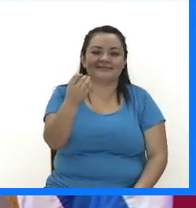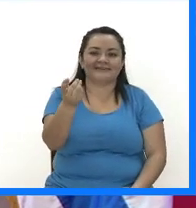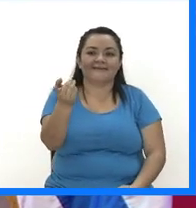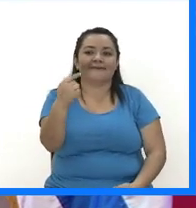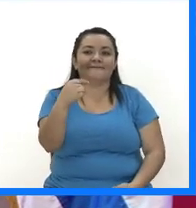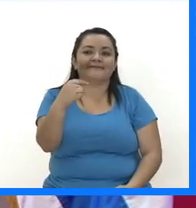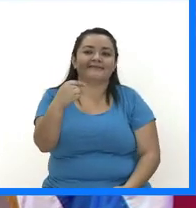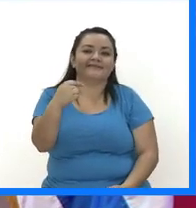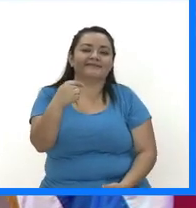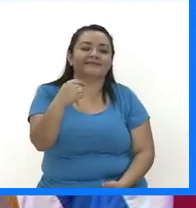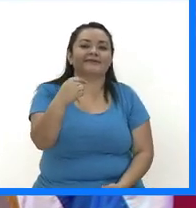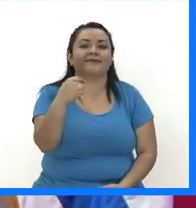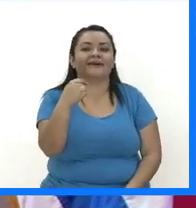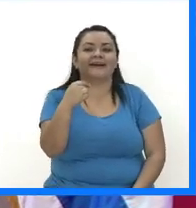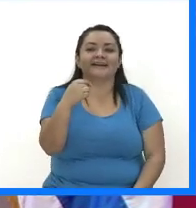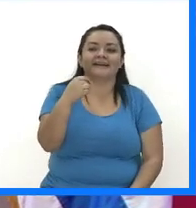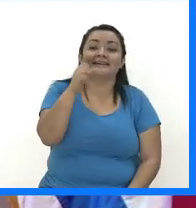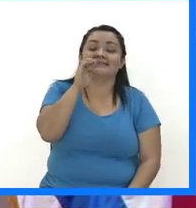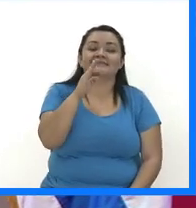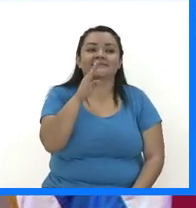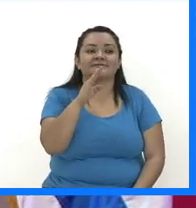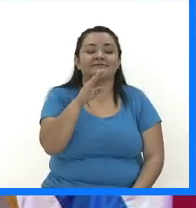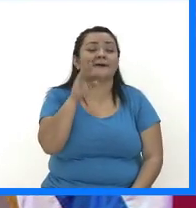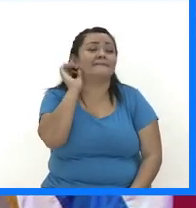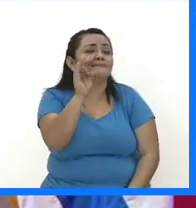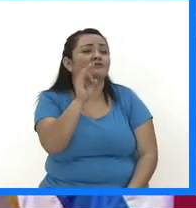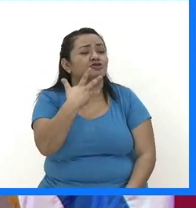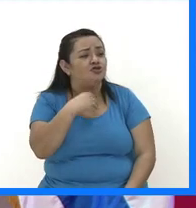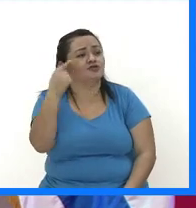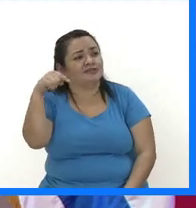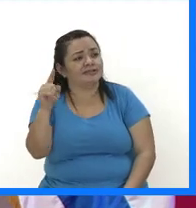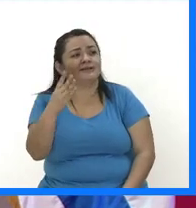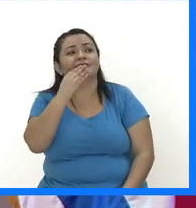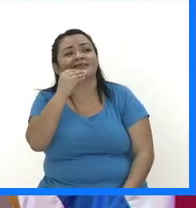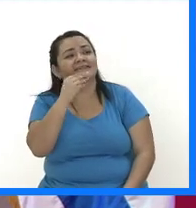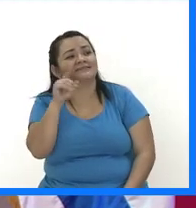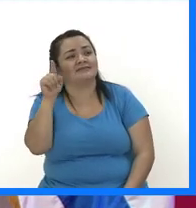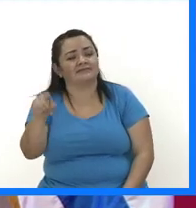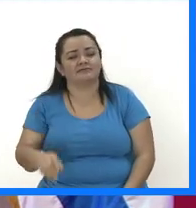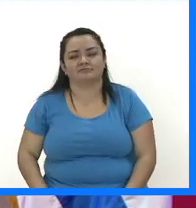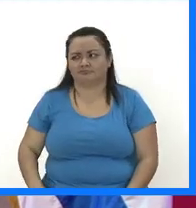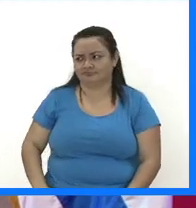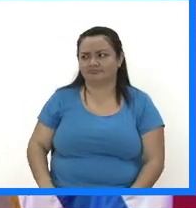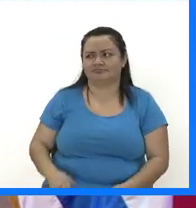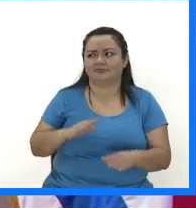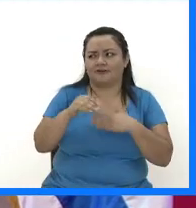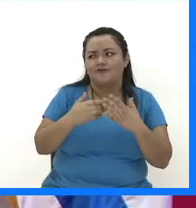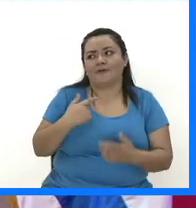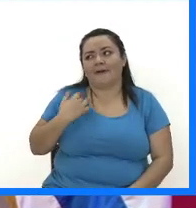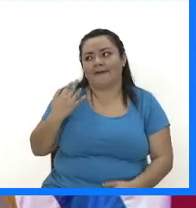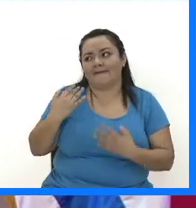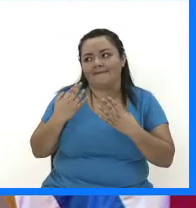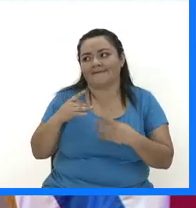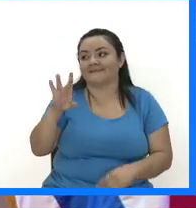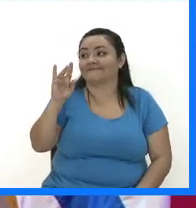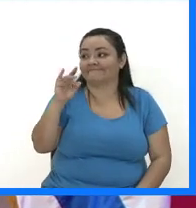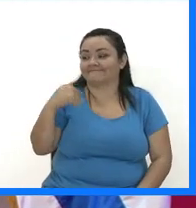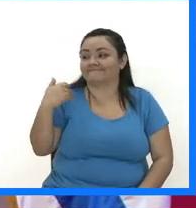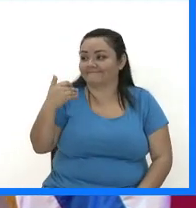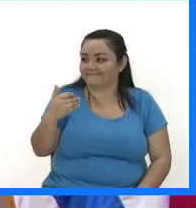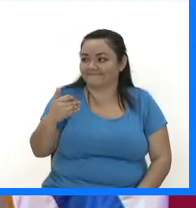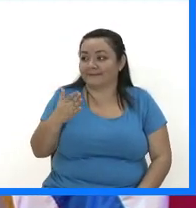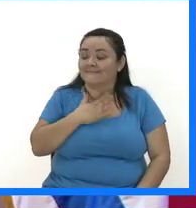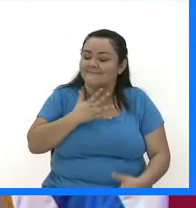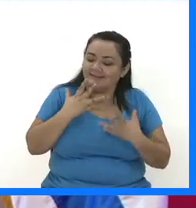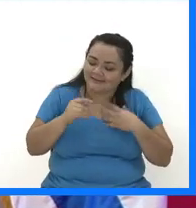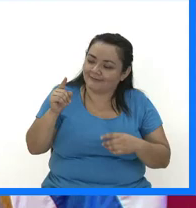a los vecinos dicho pastor yo quiero ir a israel digo mira si todos queremos ir a mí me tocó esperar 18 años digo ese